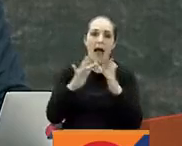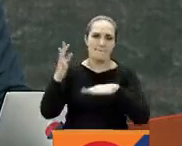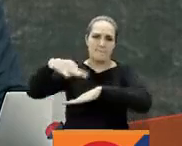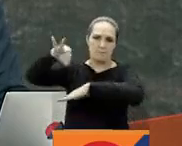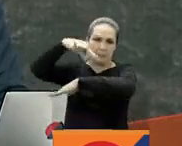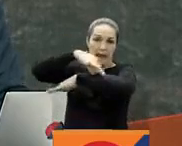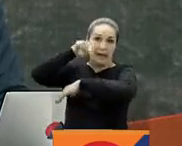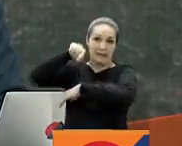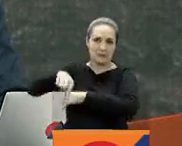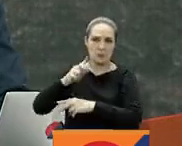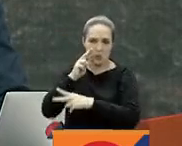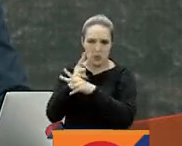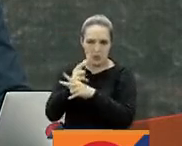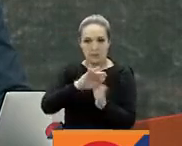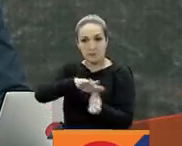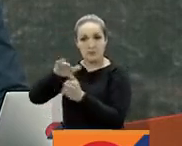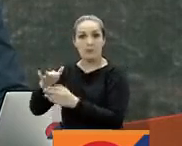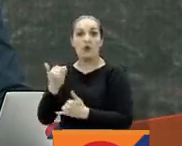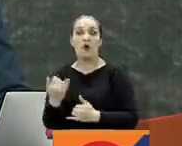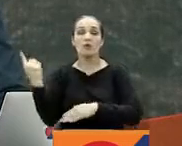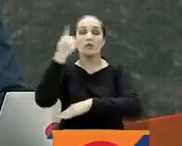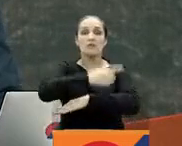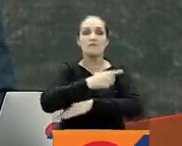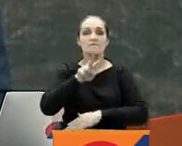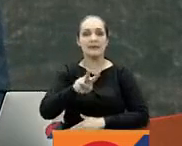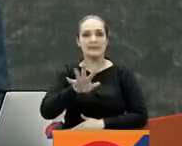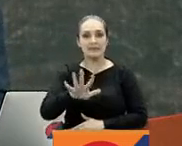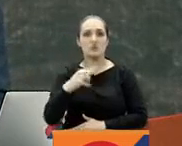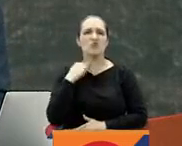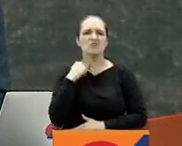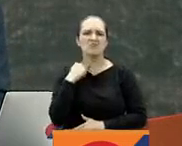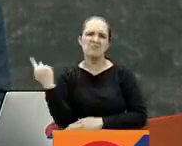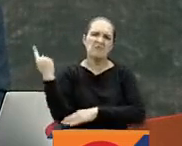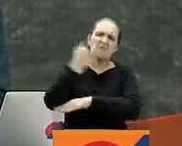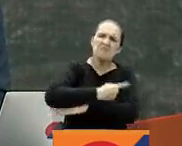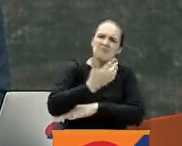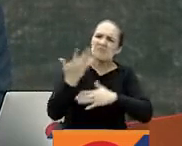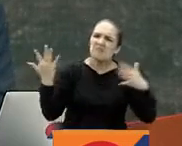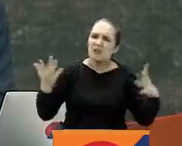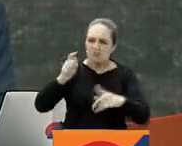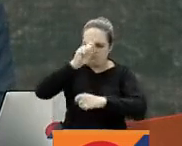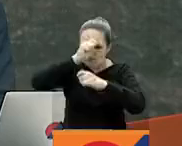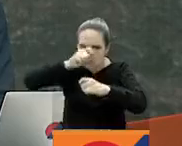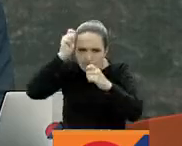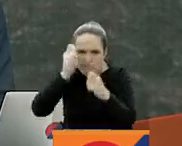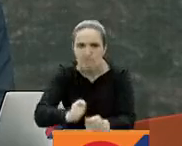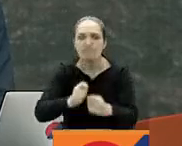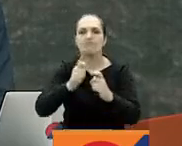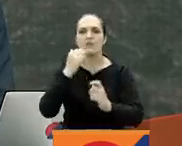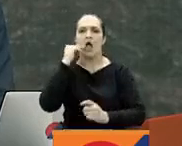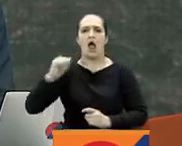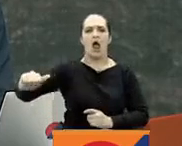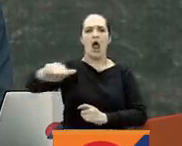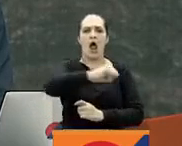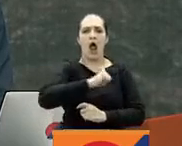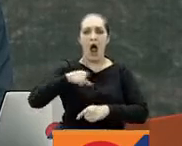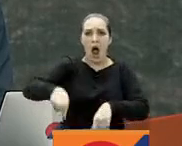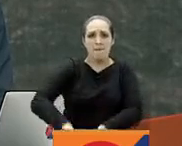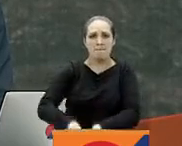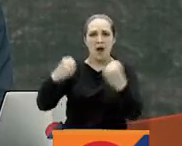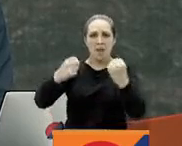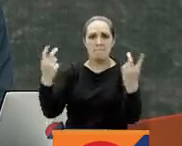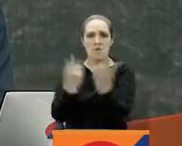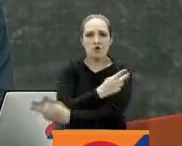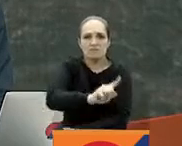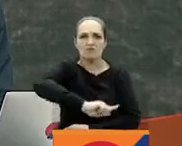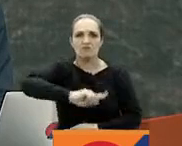y hoy 25 de noviembre se conmemora el día internacional de la eliminación de la violencia contra la mujer carolina y desde retenerse noticias nos